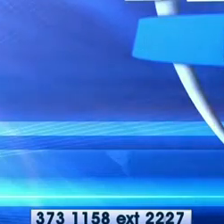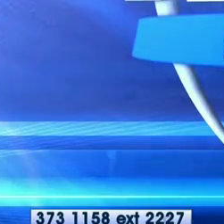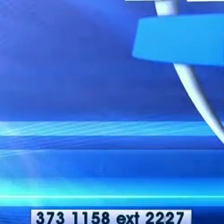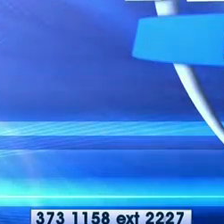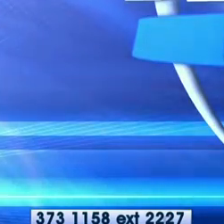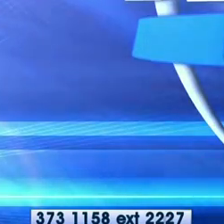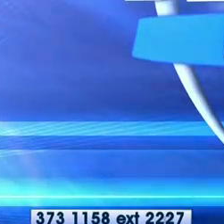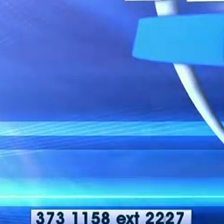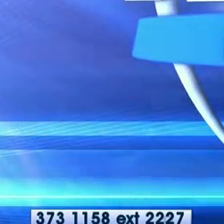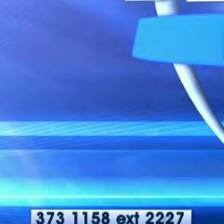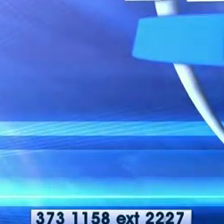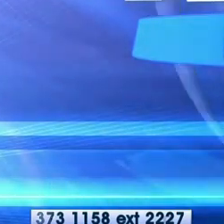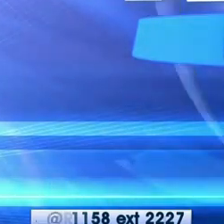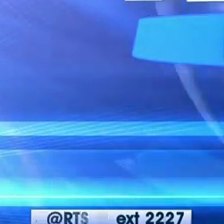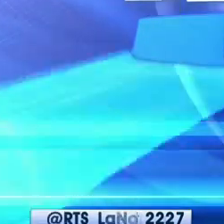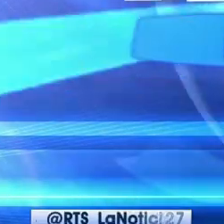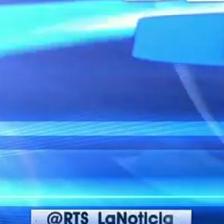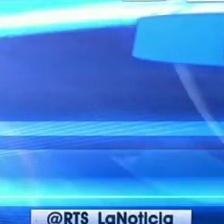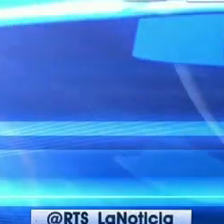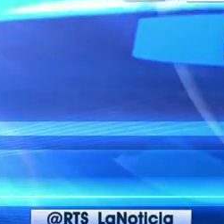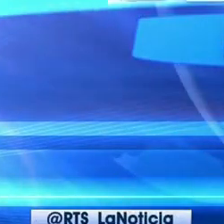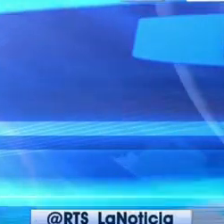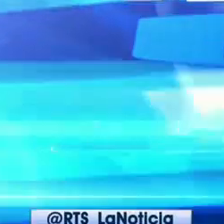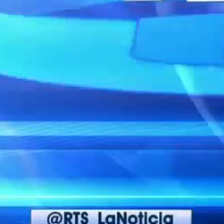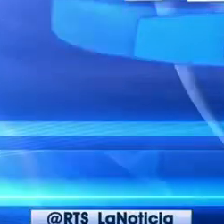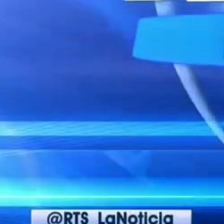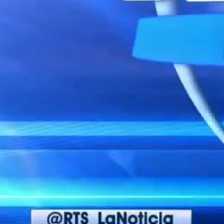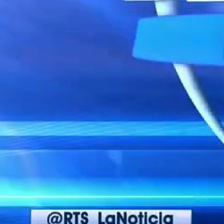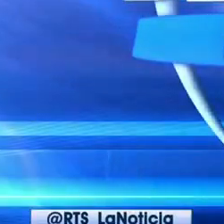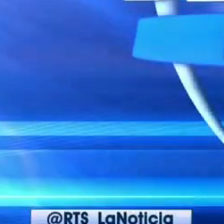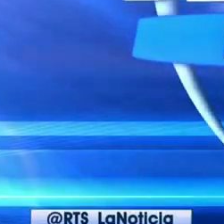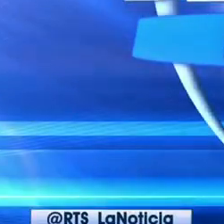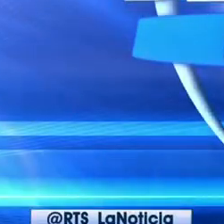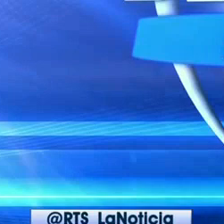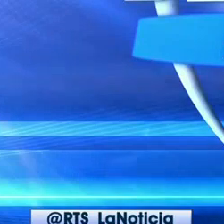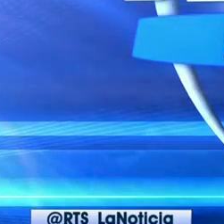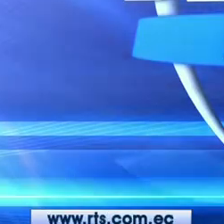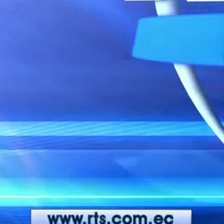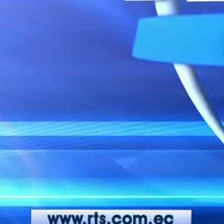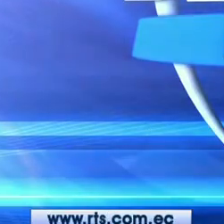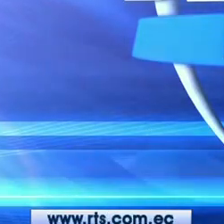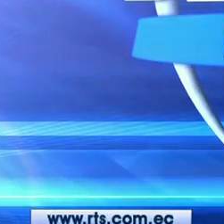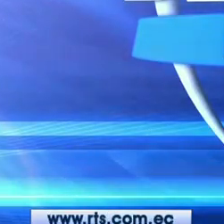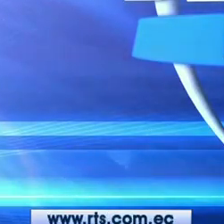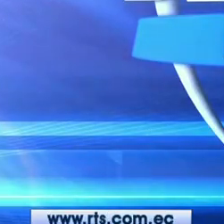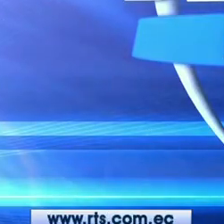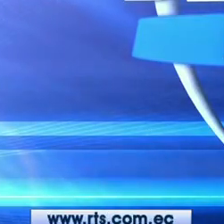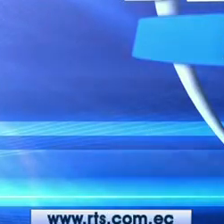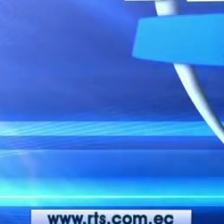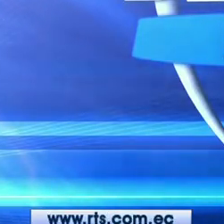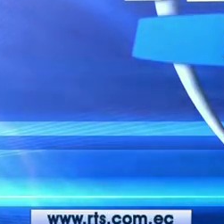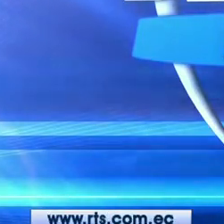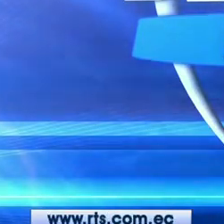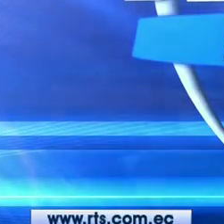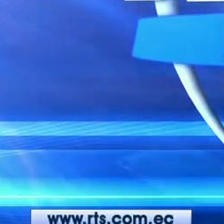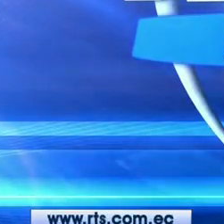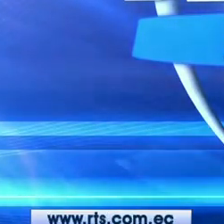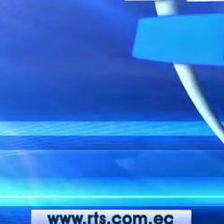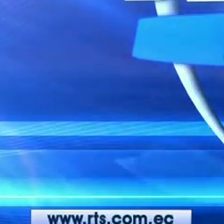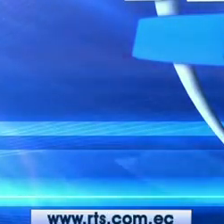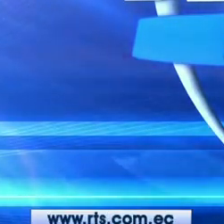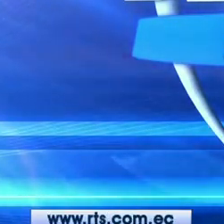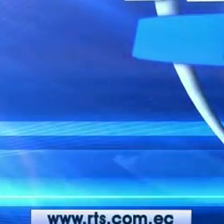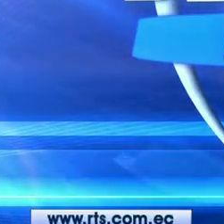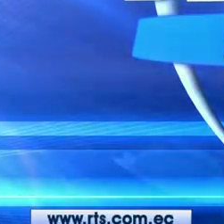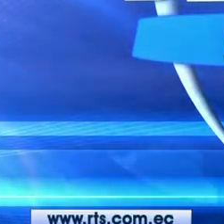La noticia siempre en la comunidad. La comunidad. En la mañana, noticia siempre en la comunidad.